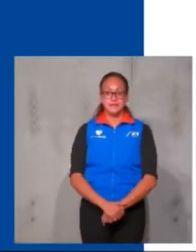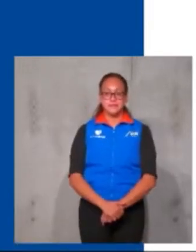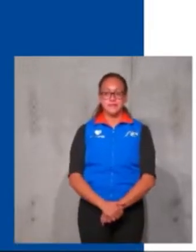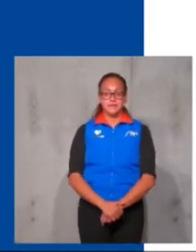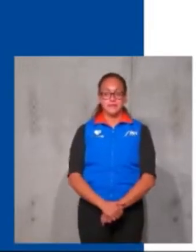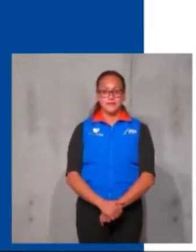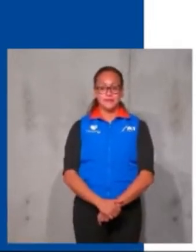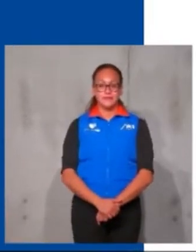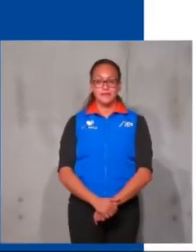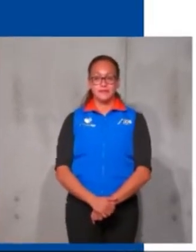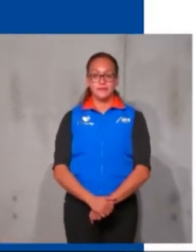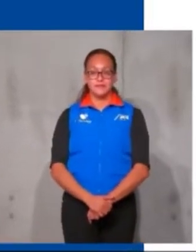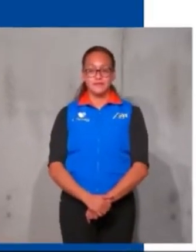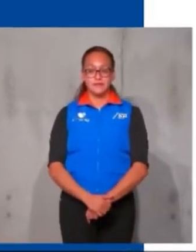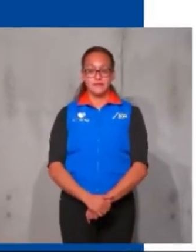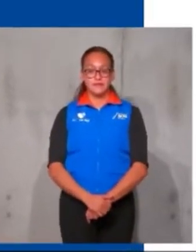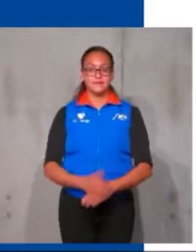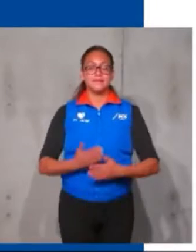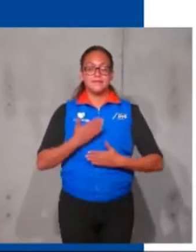favor.